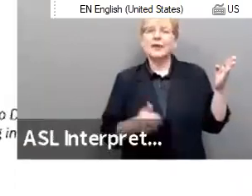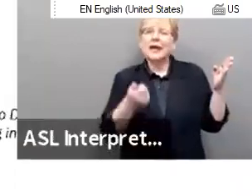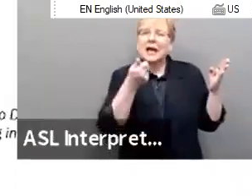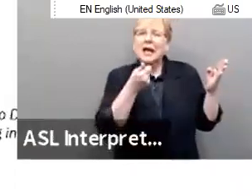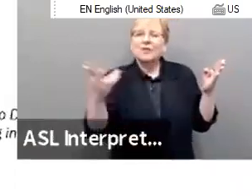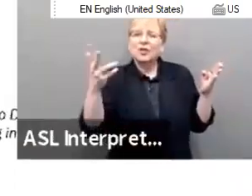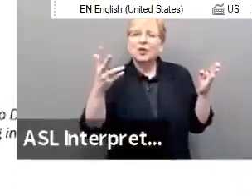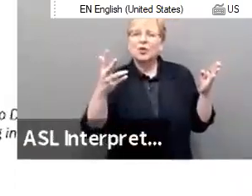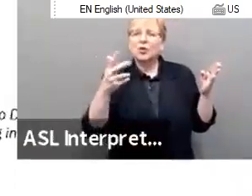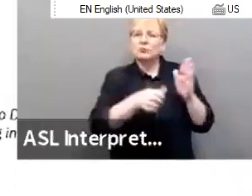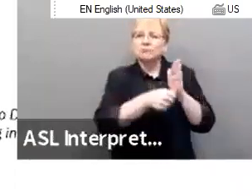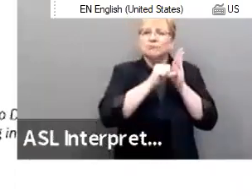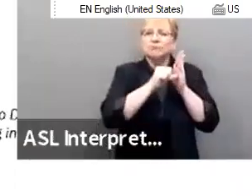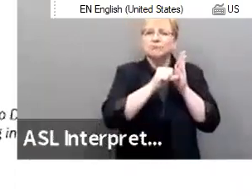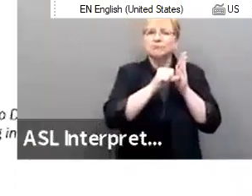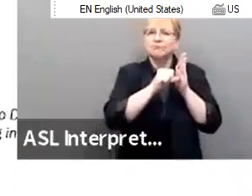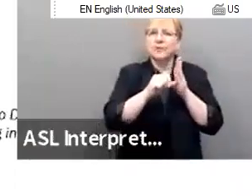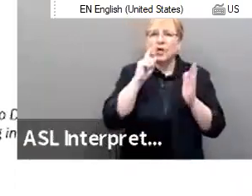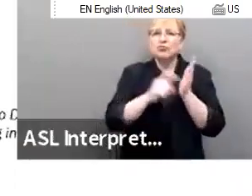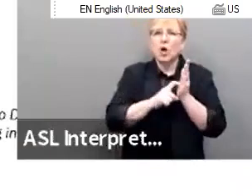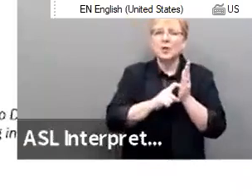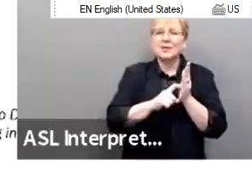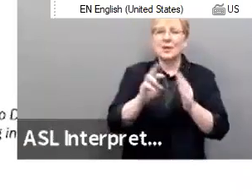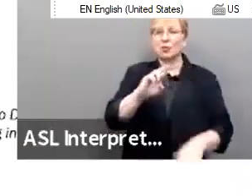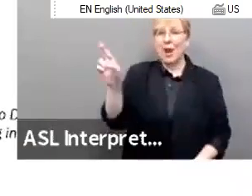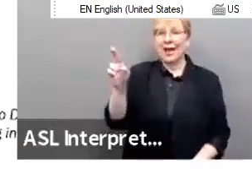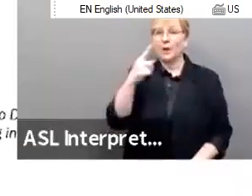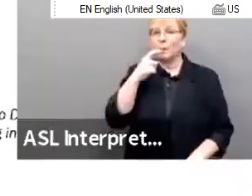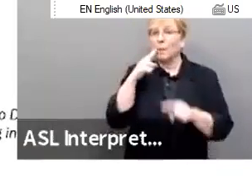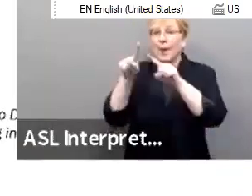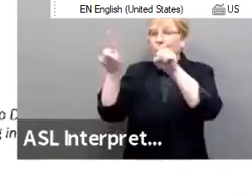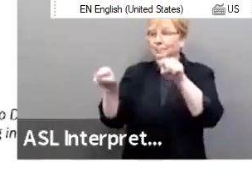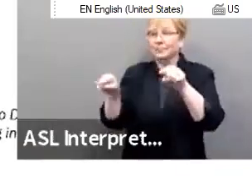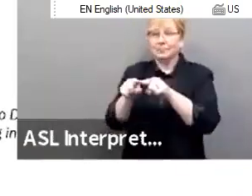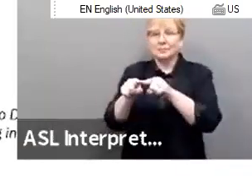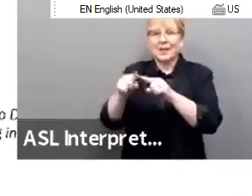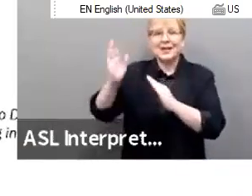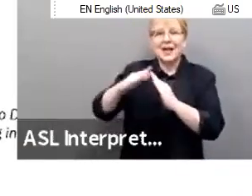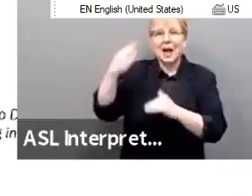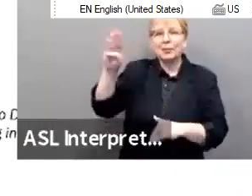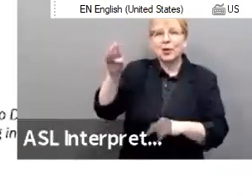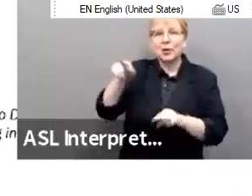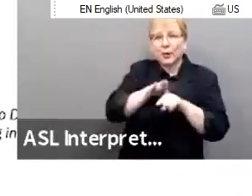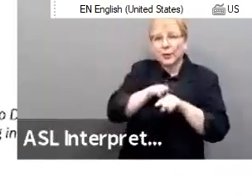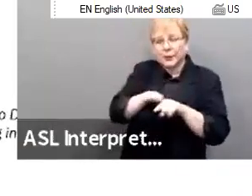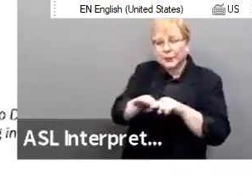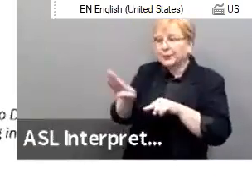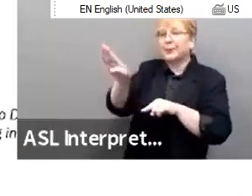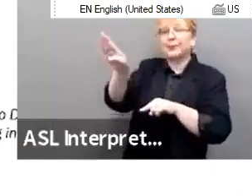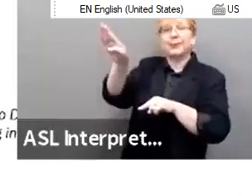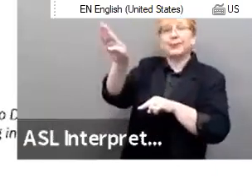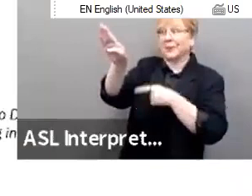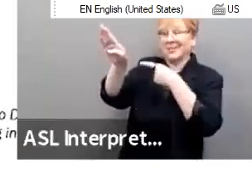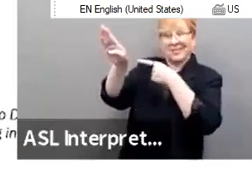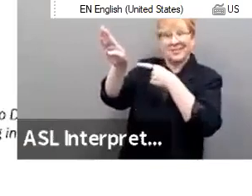son nuestra principal preocupación. Por lo tanto, todos necesitamos la